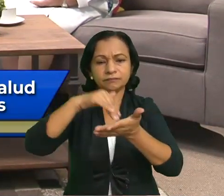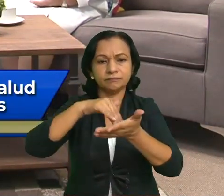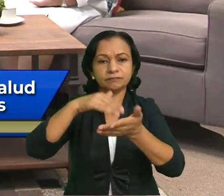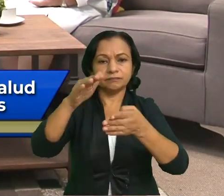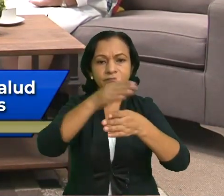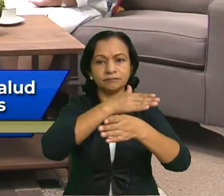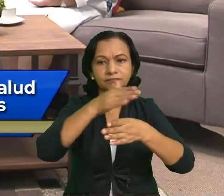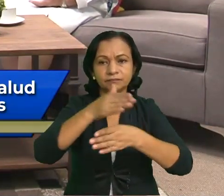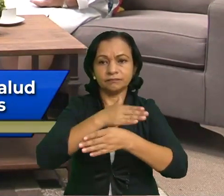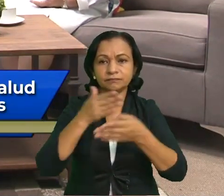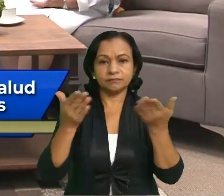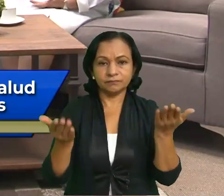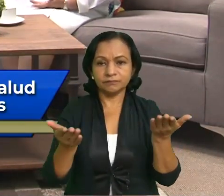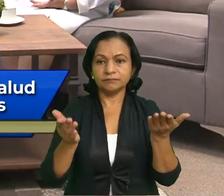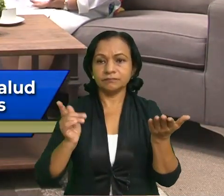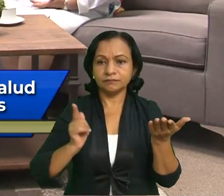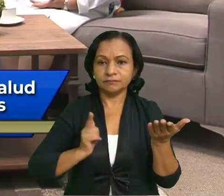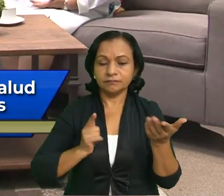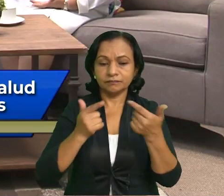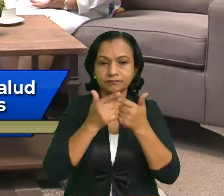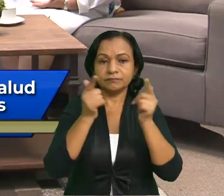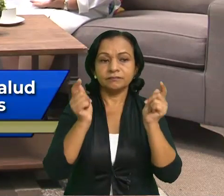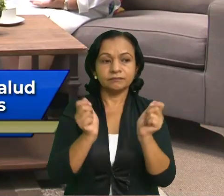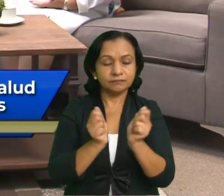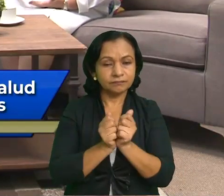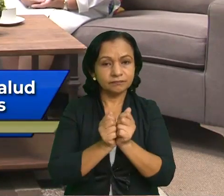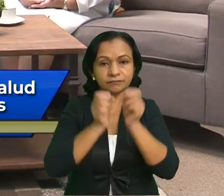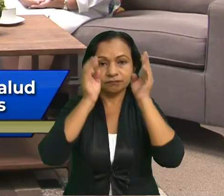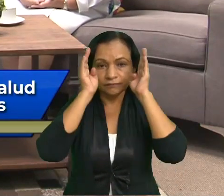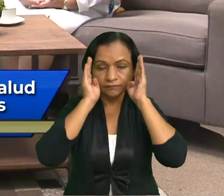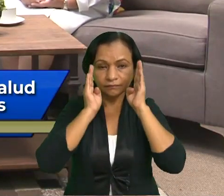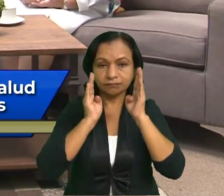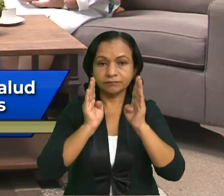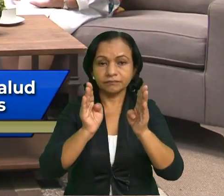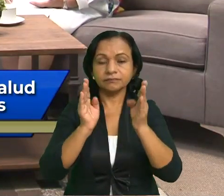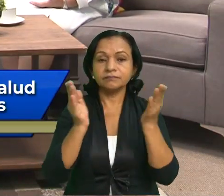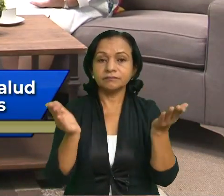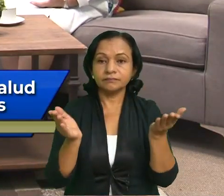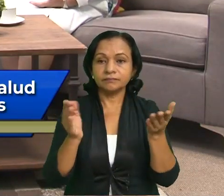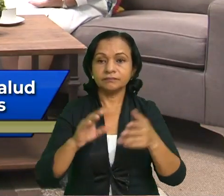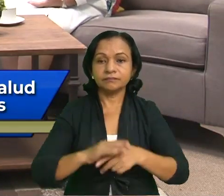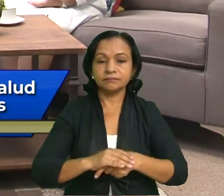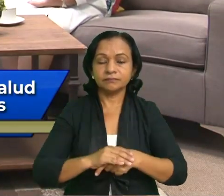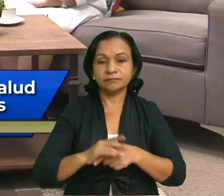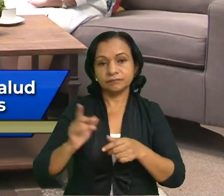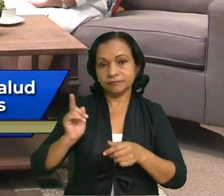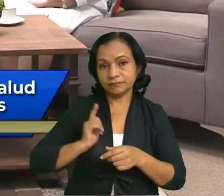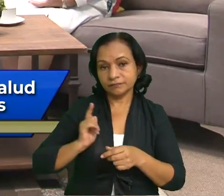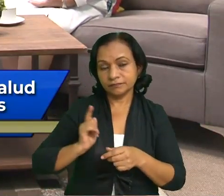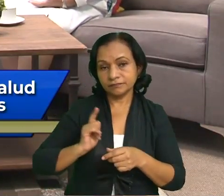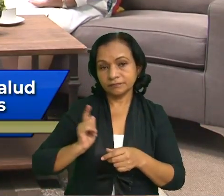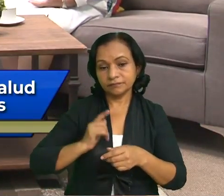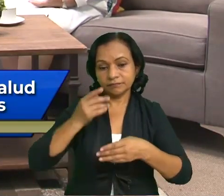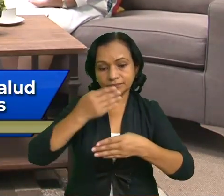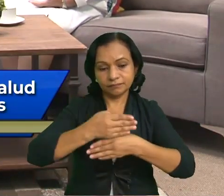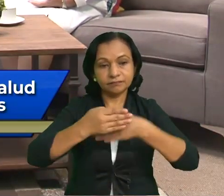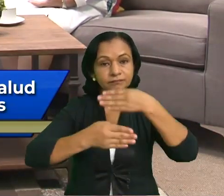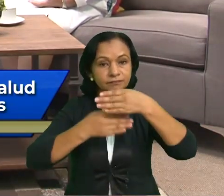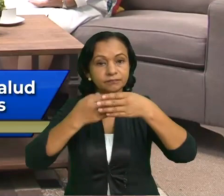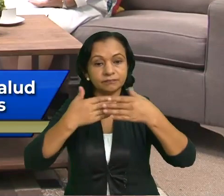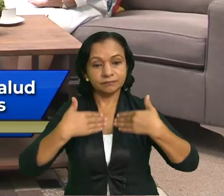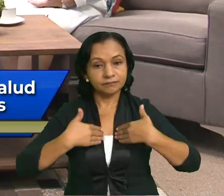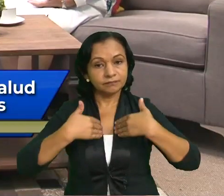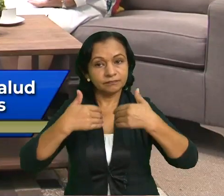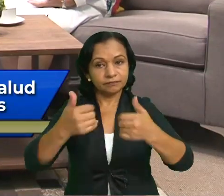entonces vas a decir tener un grupo ya de cara atención lo que estaban directamente afectados tener una infraestructura con personal de salud